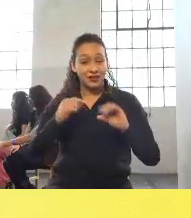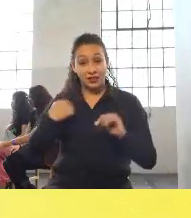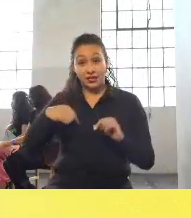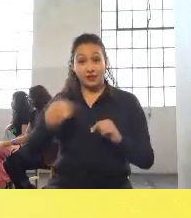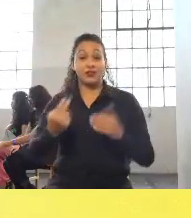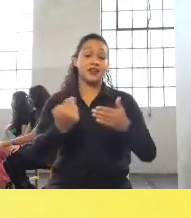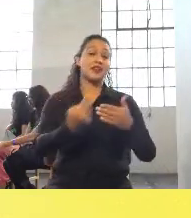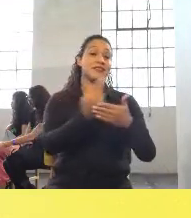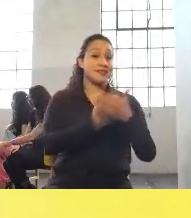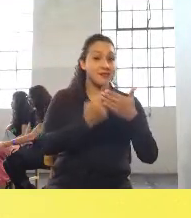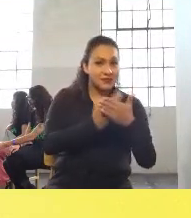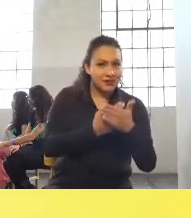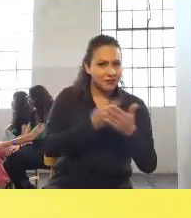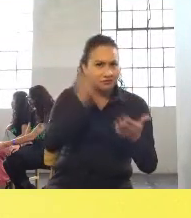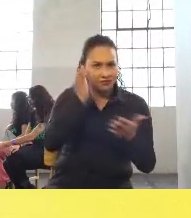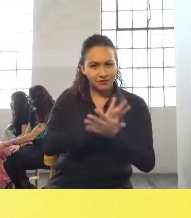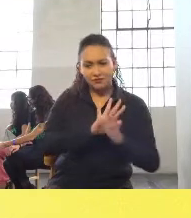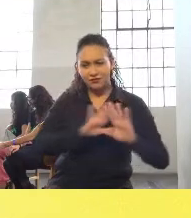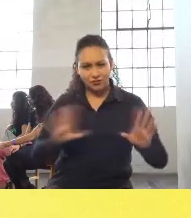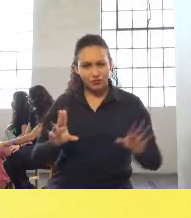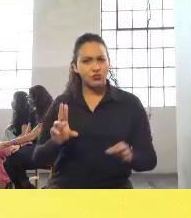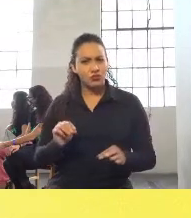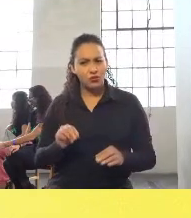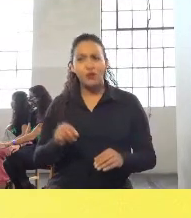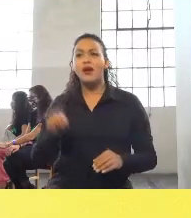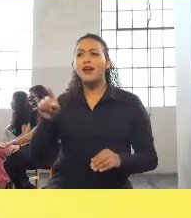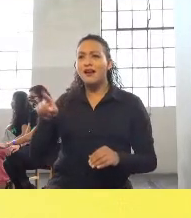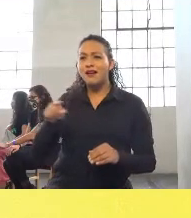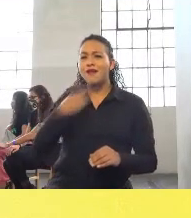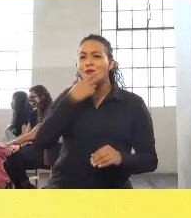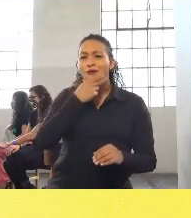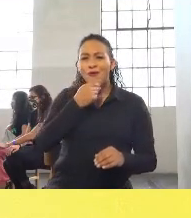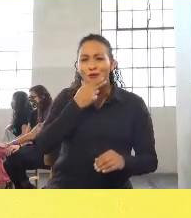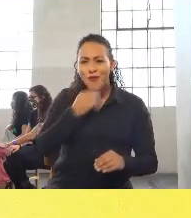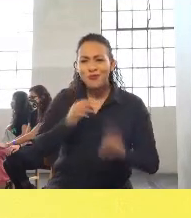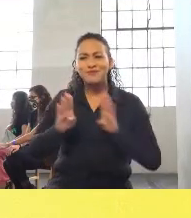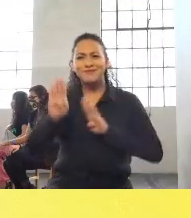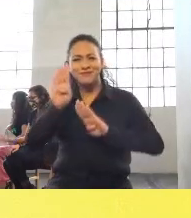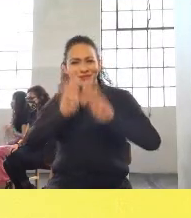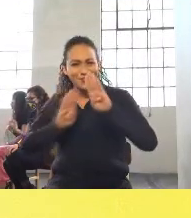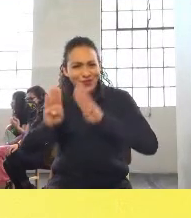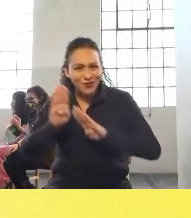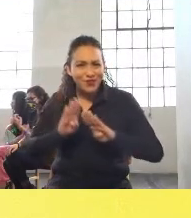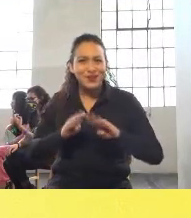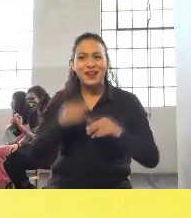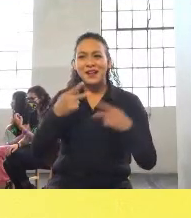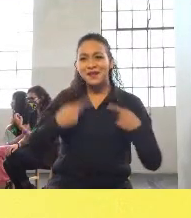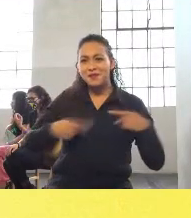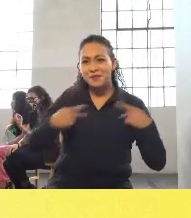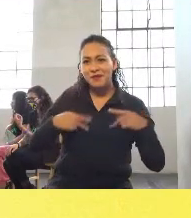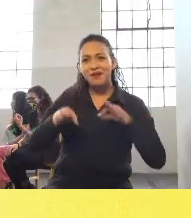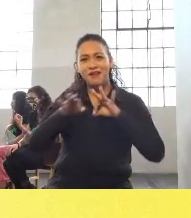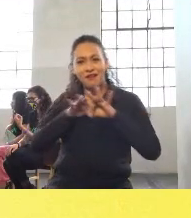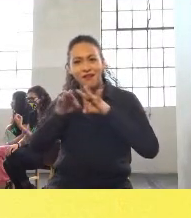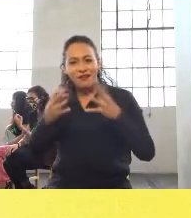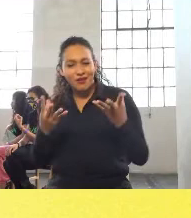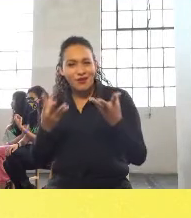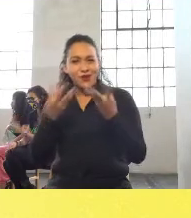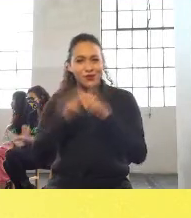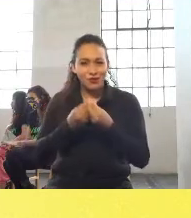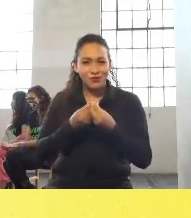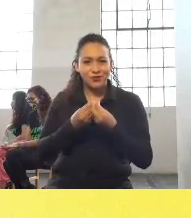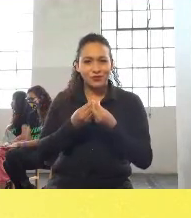solamente diseñadores, ¿no? También tenemos por ahí algunos ingenieros, algunos biólogos, ¿no? La red es bastante amplia y